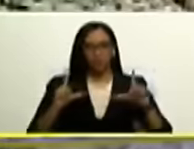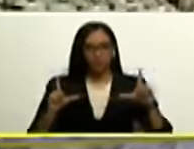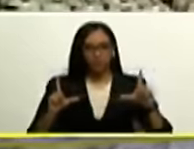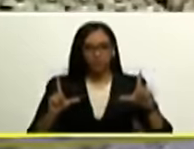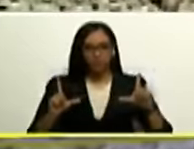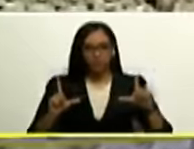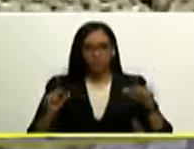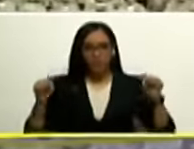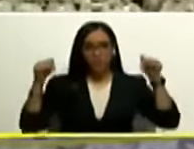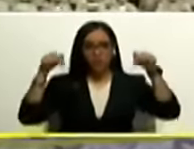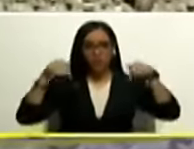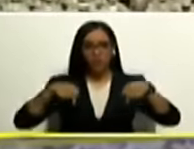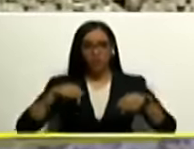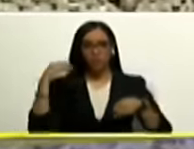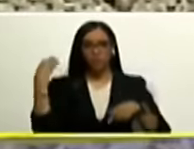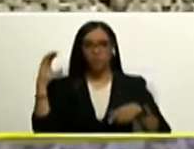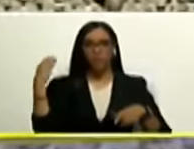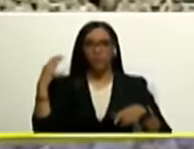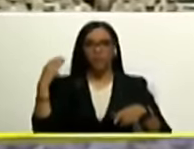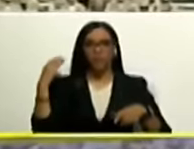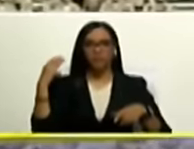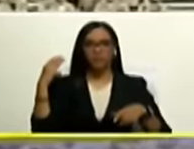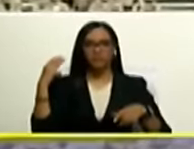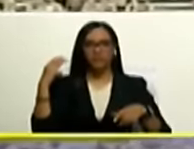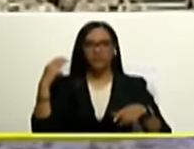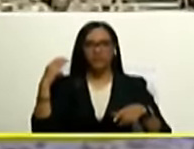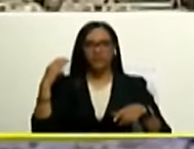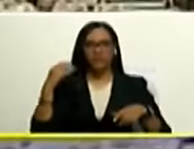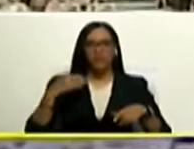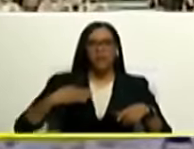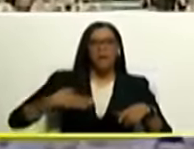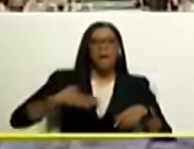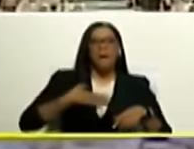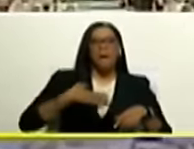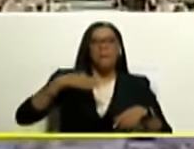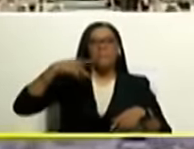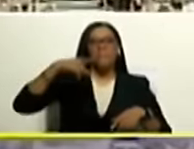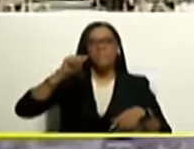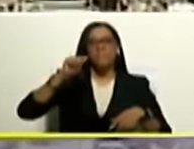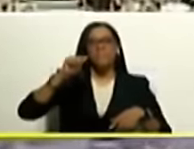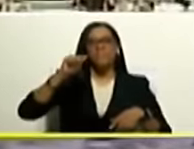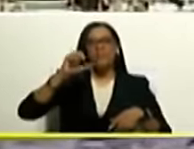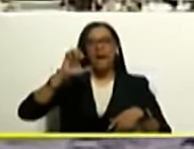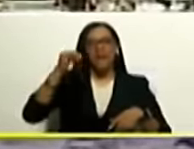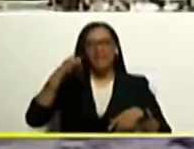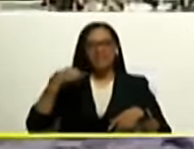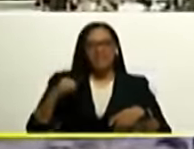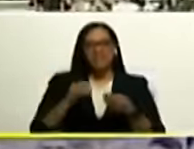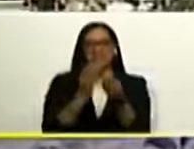en lo que hoy es Colombia. Páez en Venezuela disuelve el ejército libertador.